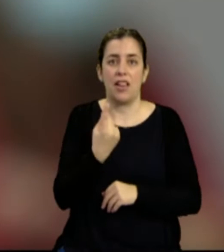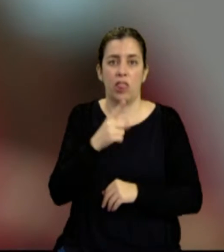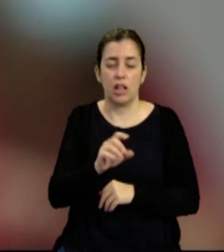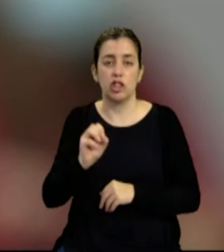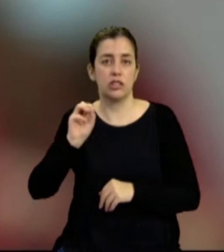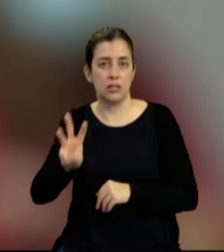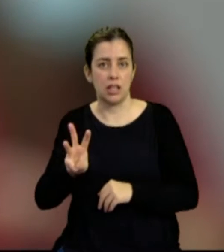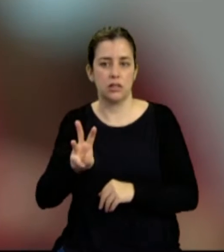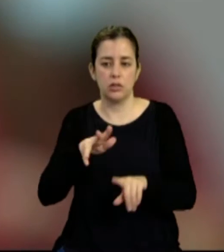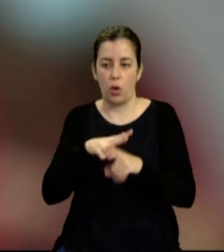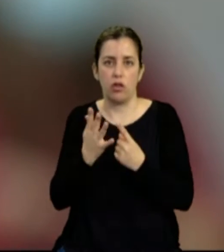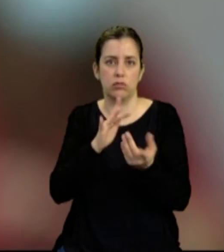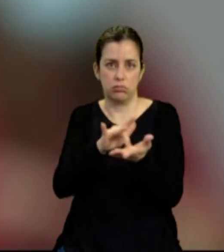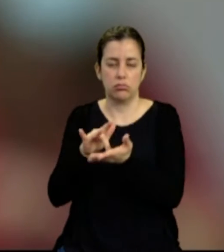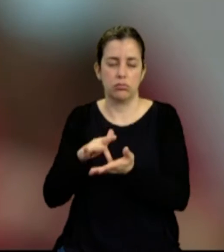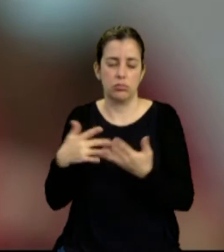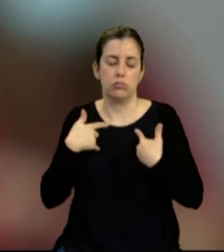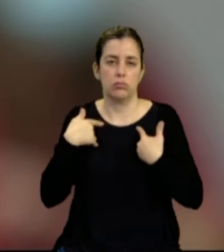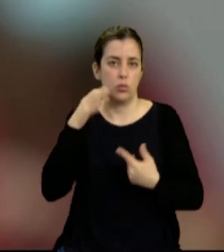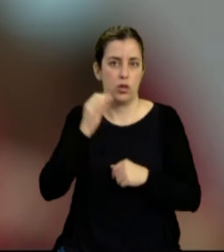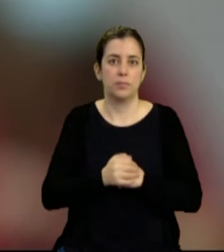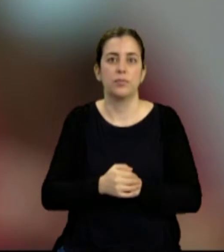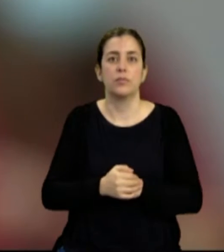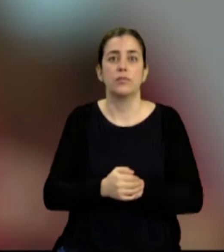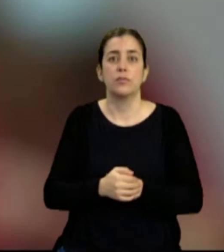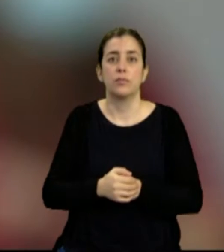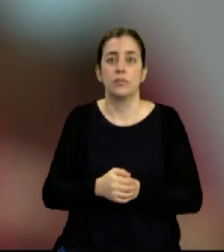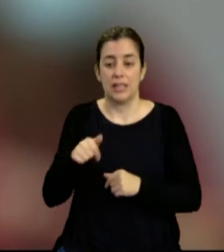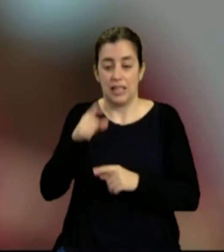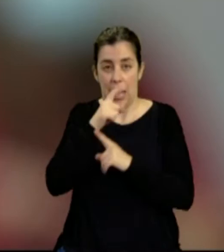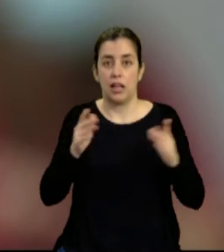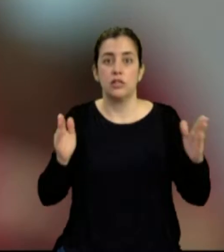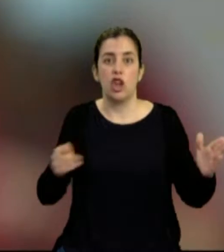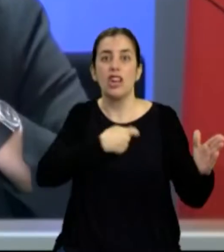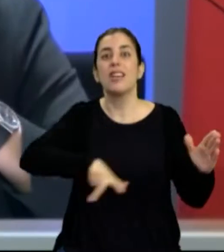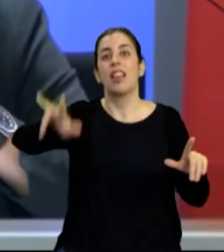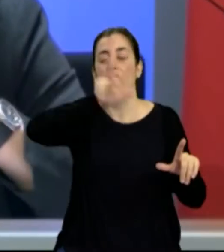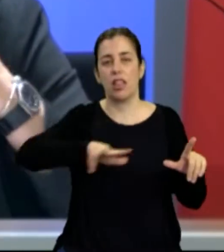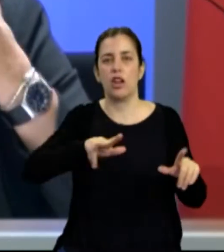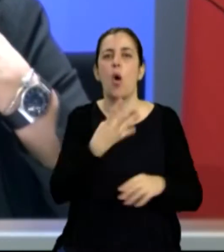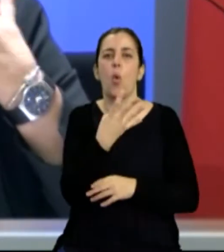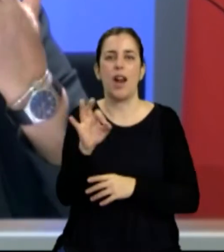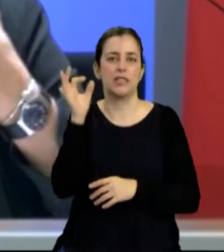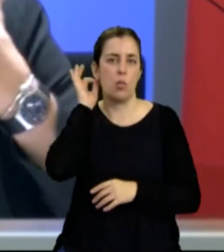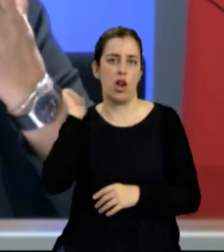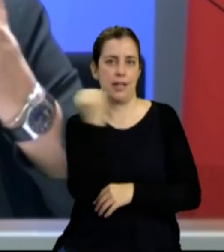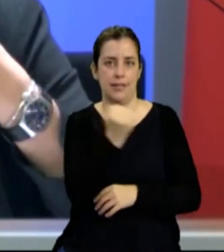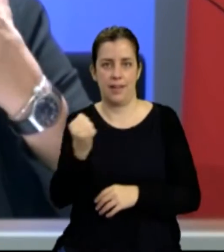violencia de género activos. 40 mujeres han sido asesinadas en lo que va de año en España. También el